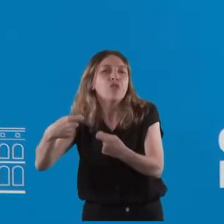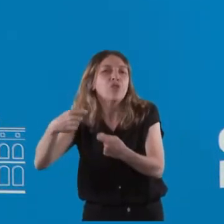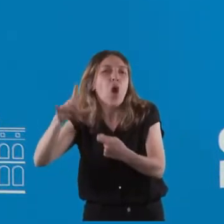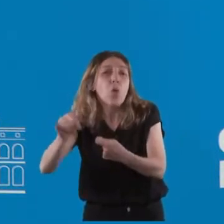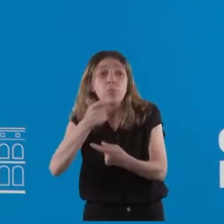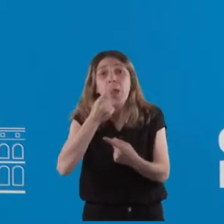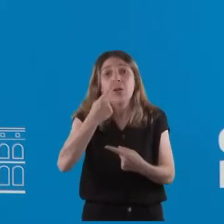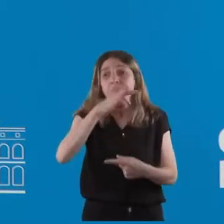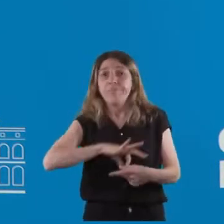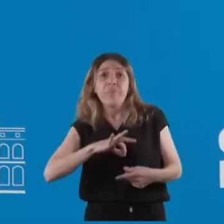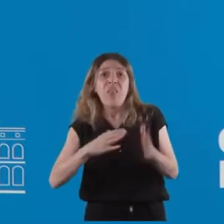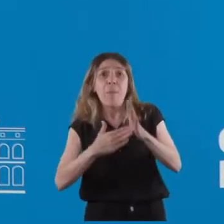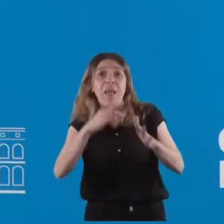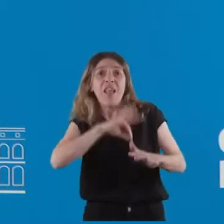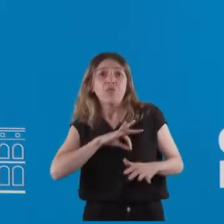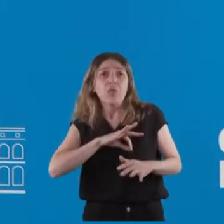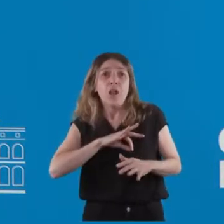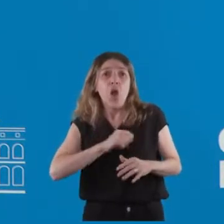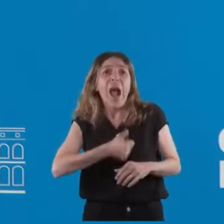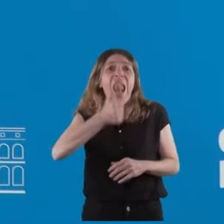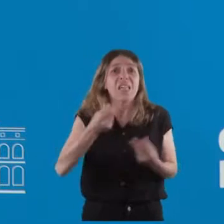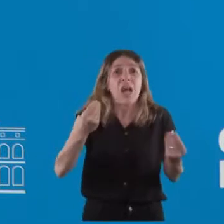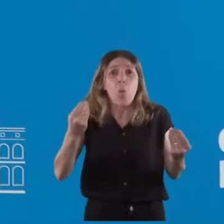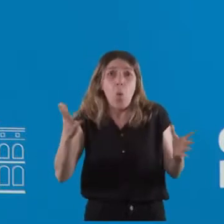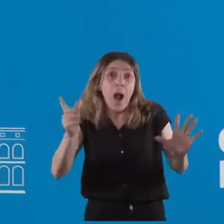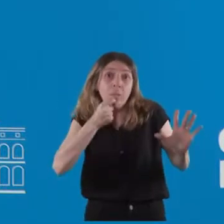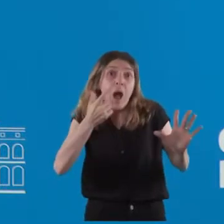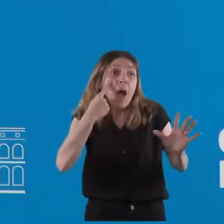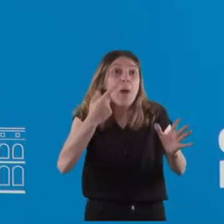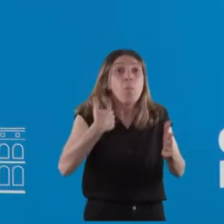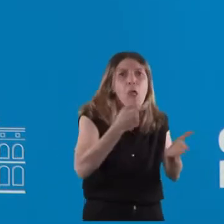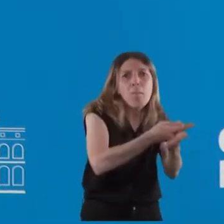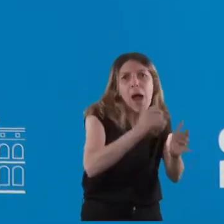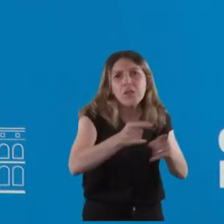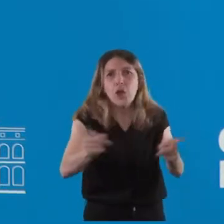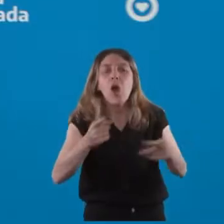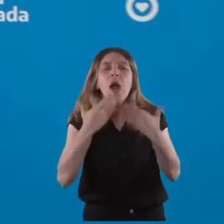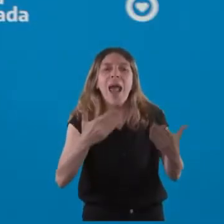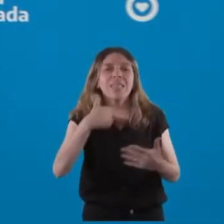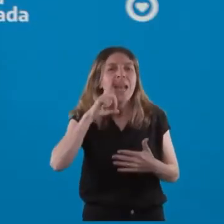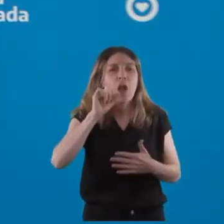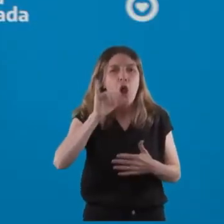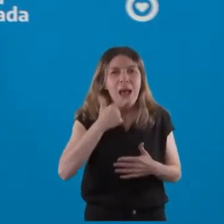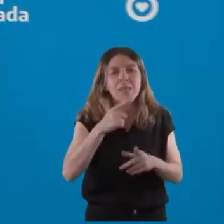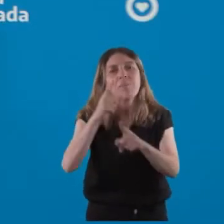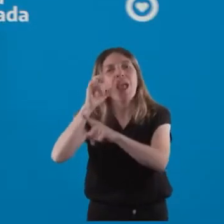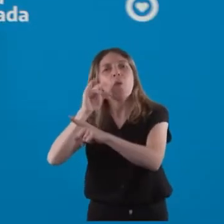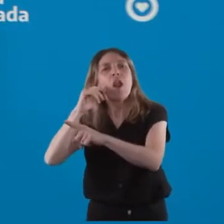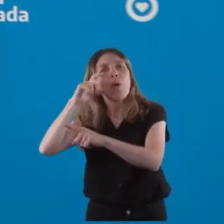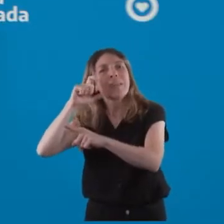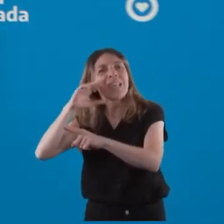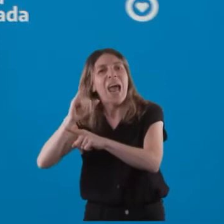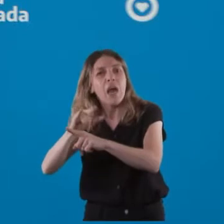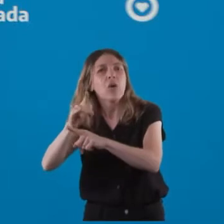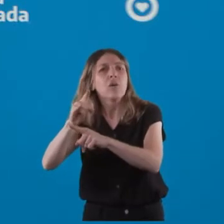positiva suficiente como para poder afrontar lo que tienen que pagar por sus tarifas muchas gracias nicolás eduardo mecenazgo de